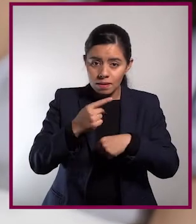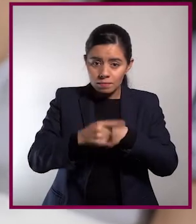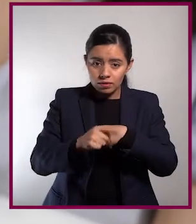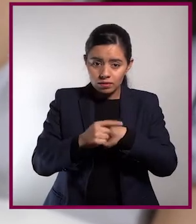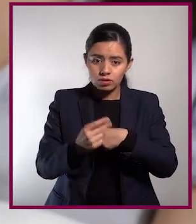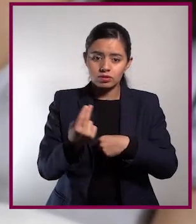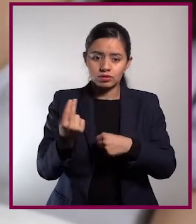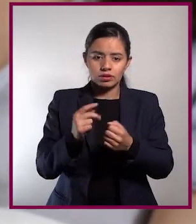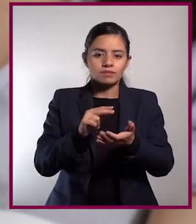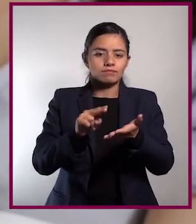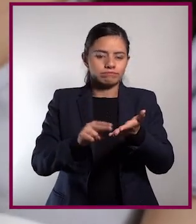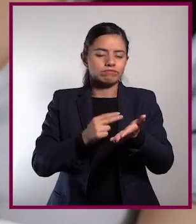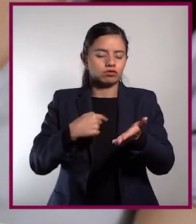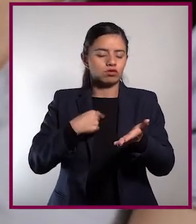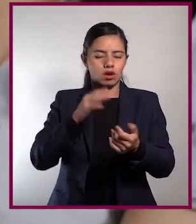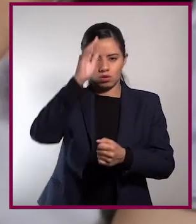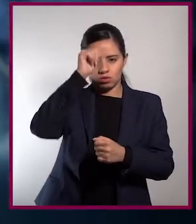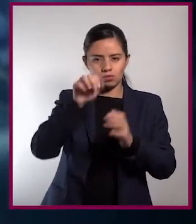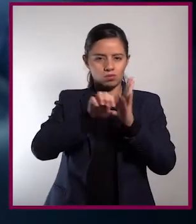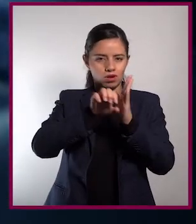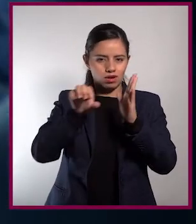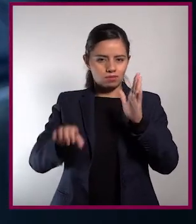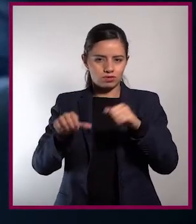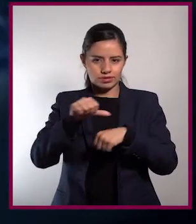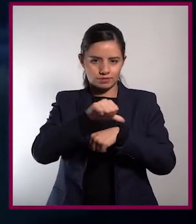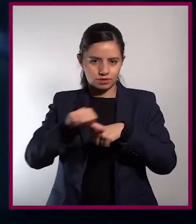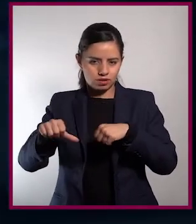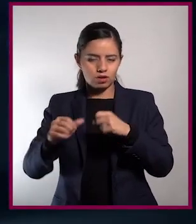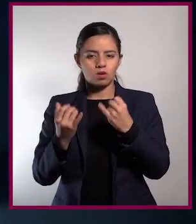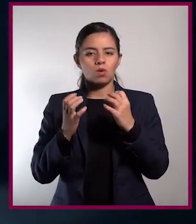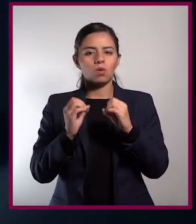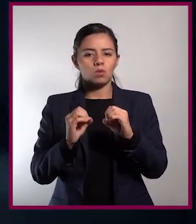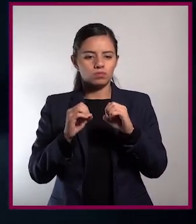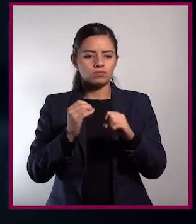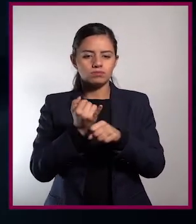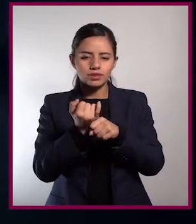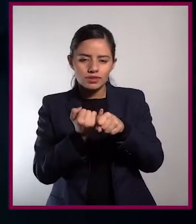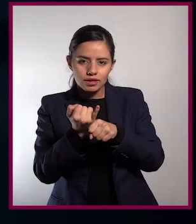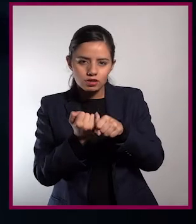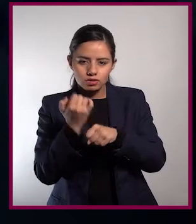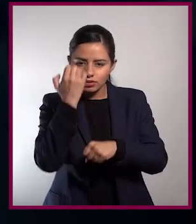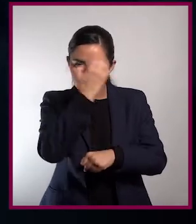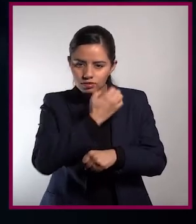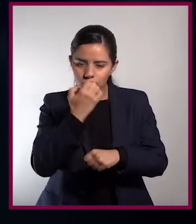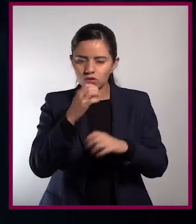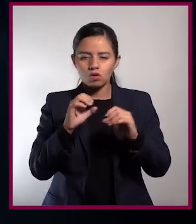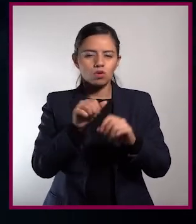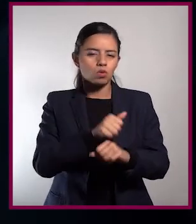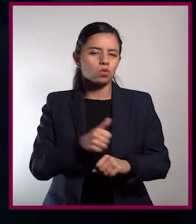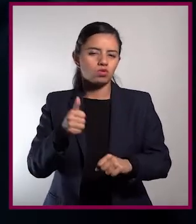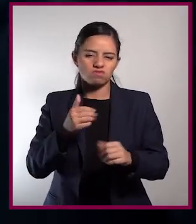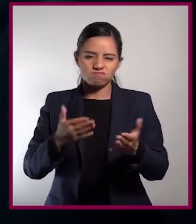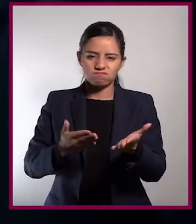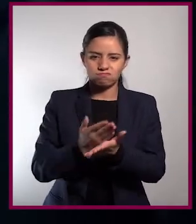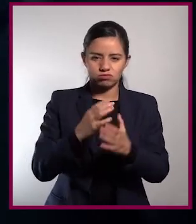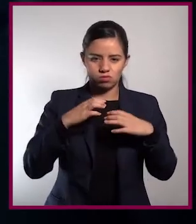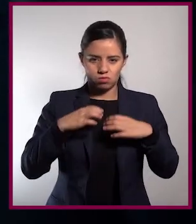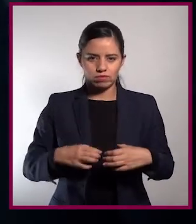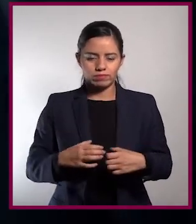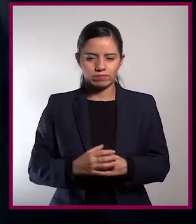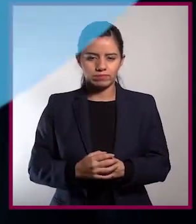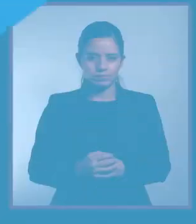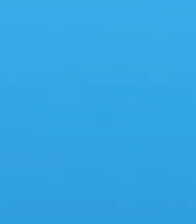que el consentimiento sea expresado por escrito, como son las cirugías, protocolos de investigación o procedimientos invasivos, entre